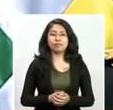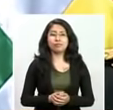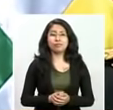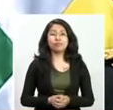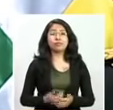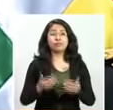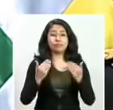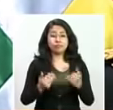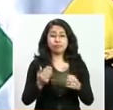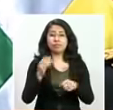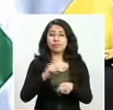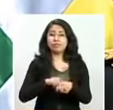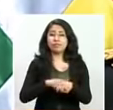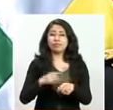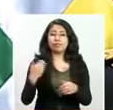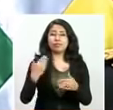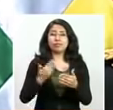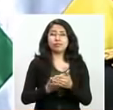Ahora llega el momento